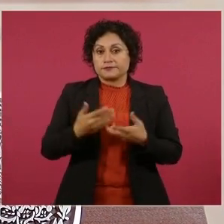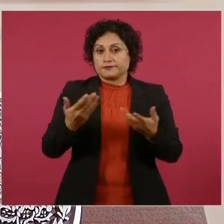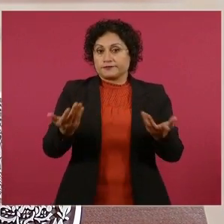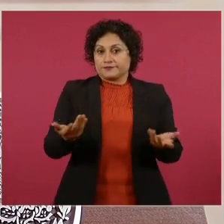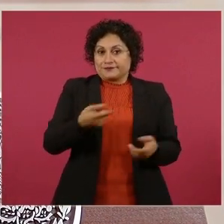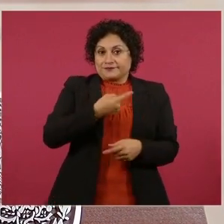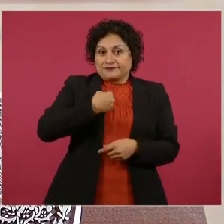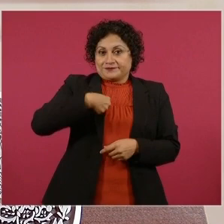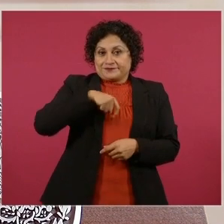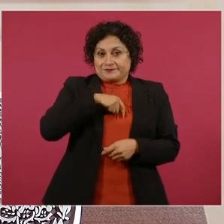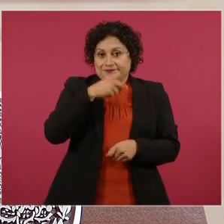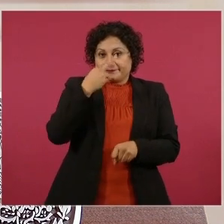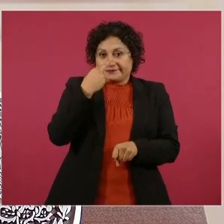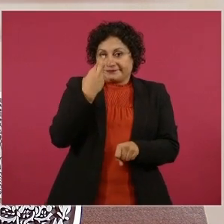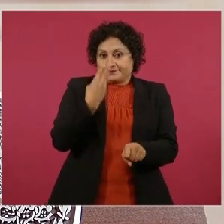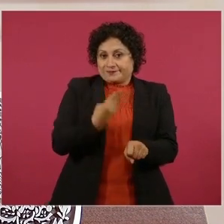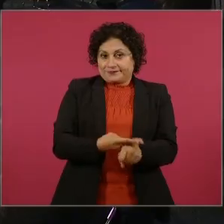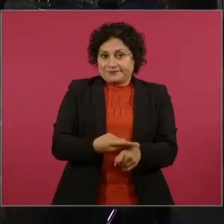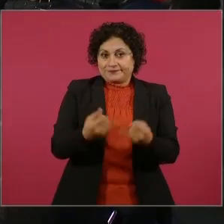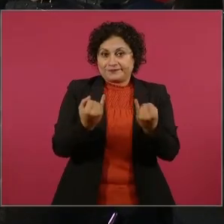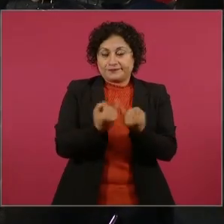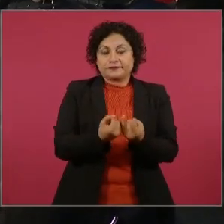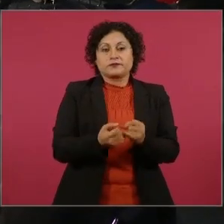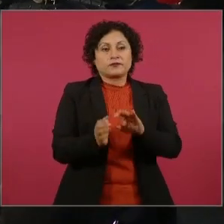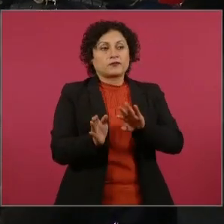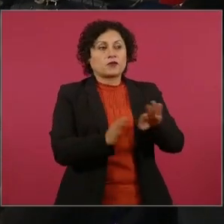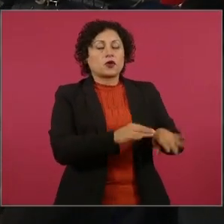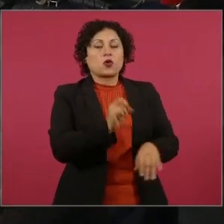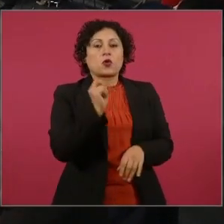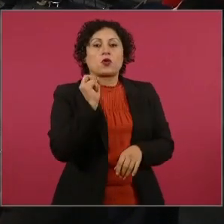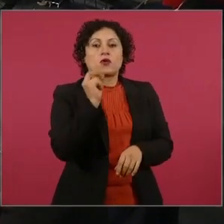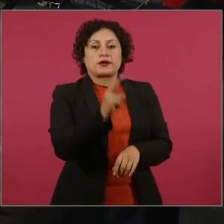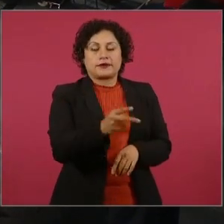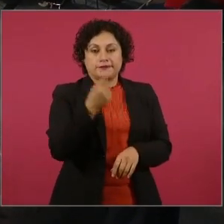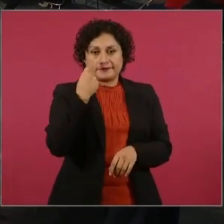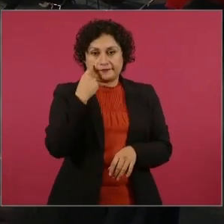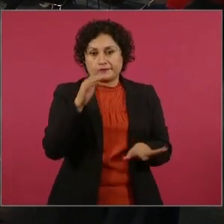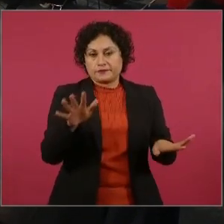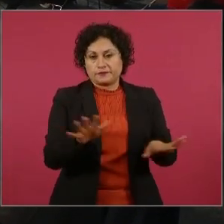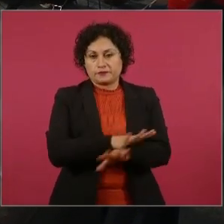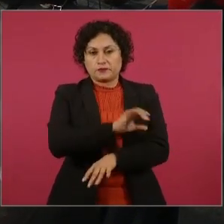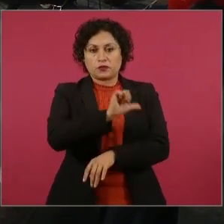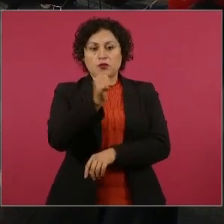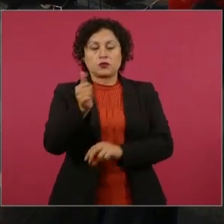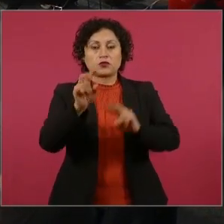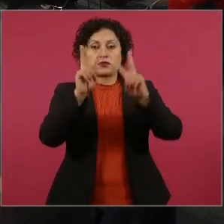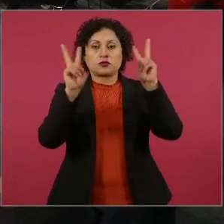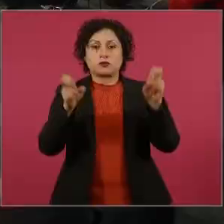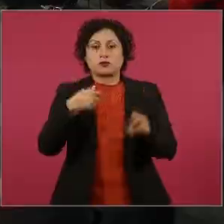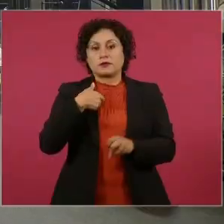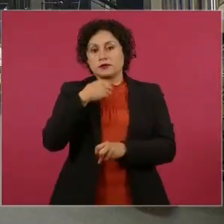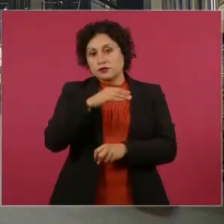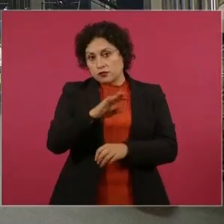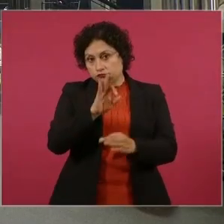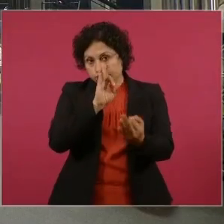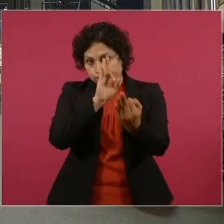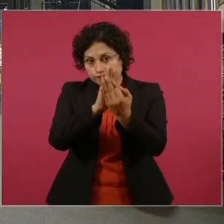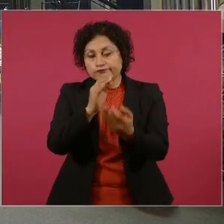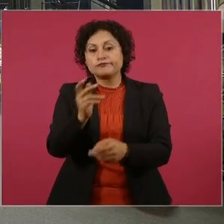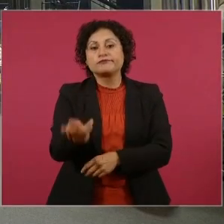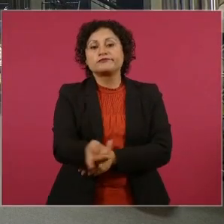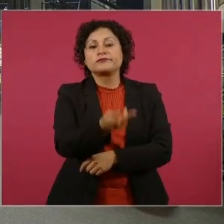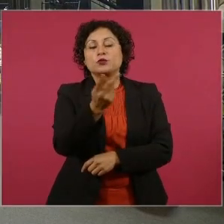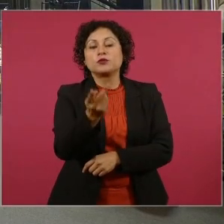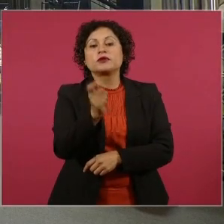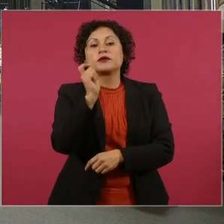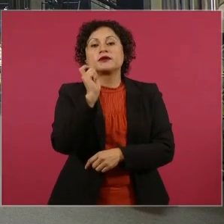nuestra responsabilidad Okay presidente cambiando de tema Me gustaría preguntarle eh señor presidente Cuál